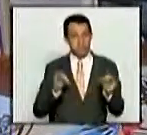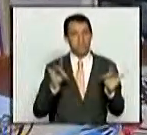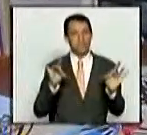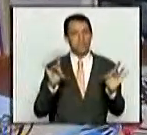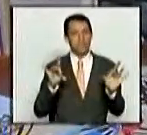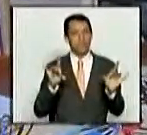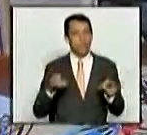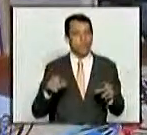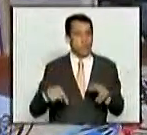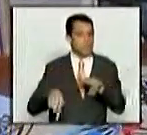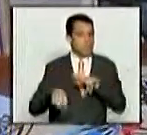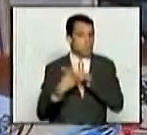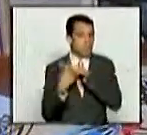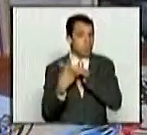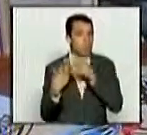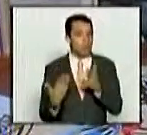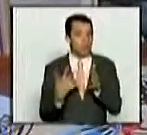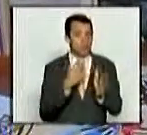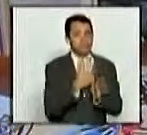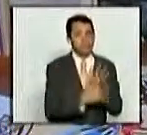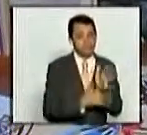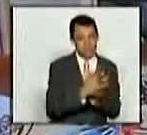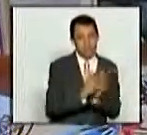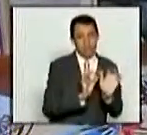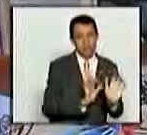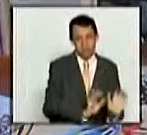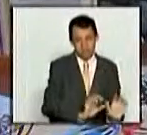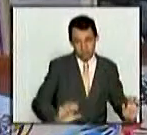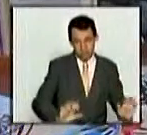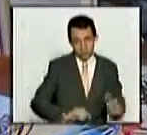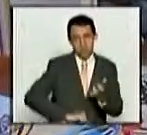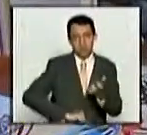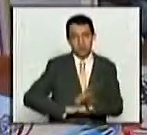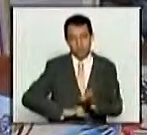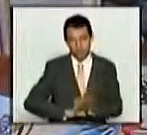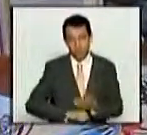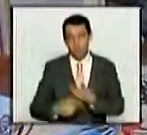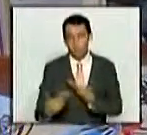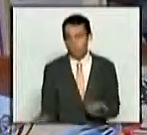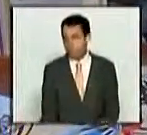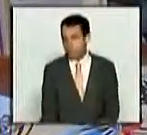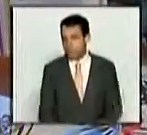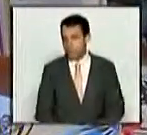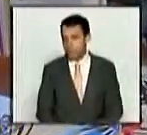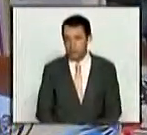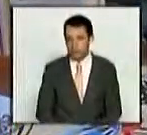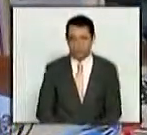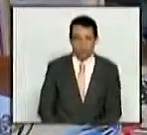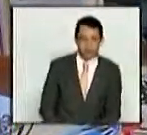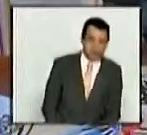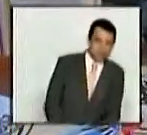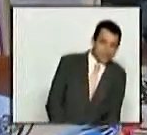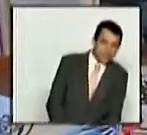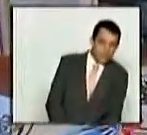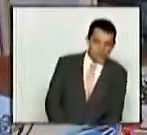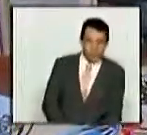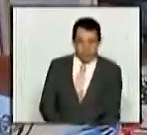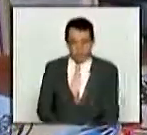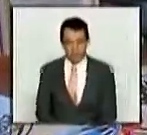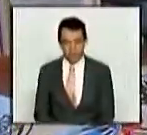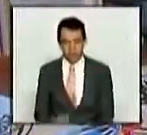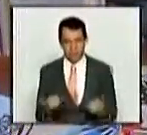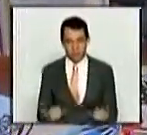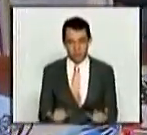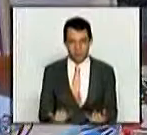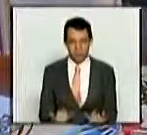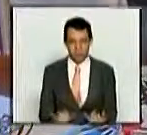súbito a través de la manipulación, en estos casos, del sistema osteomuscular. Bueno, buenos días, doctor Rodas, doctor